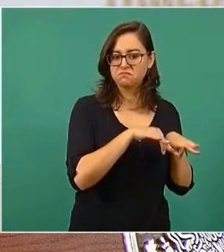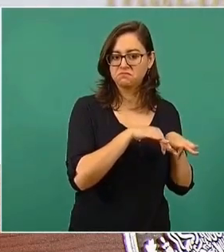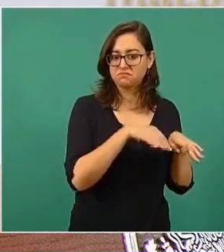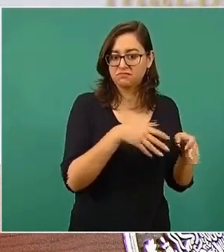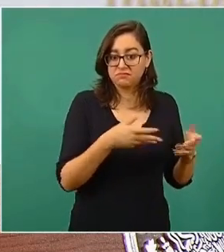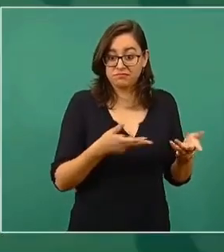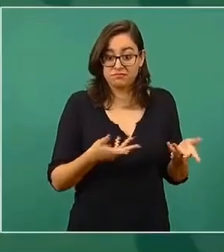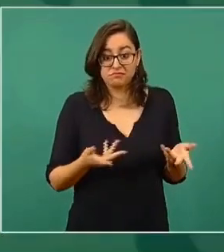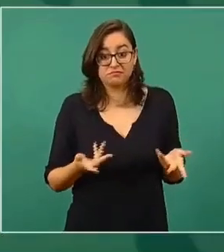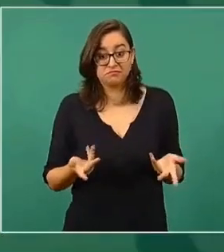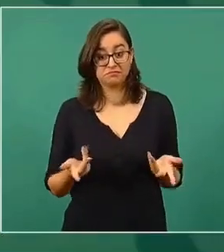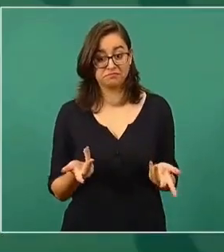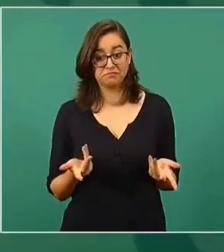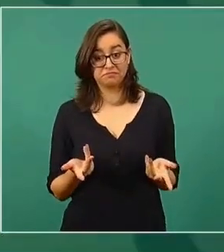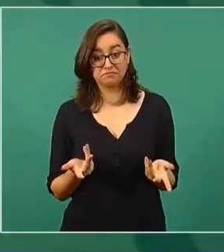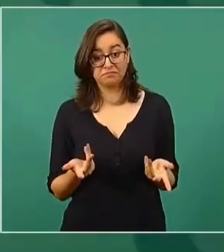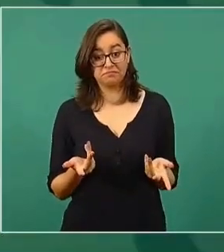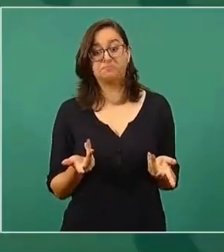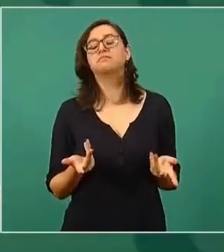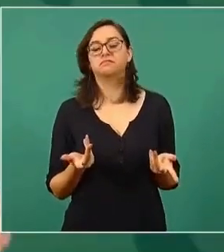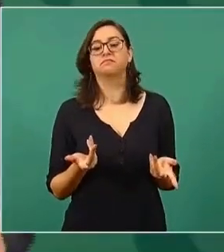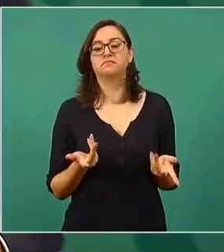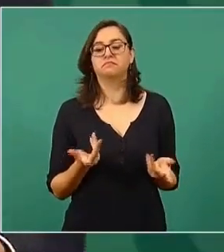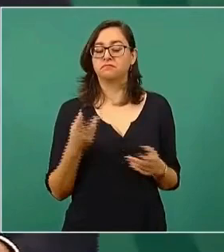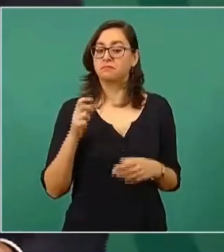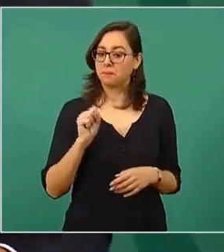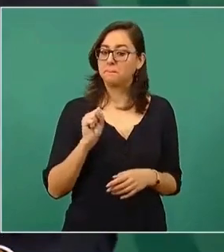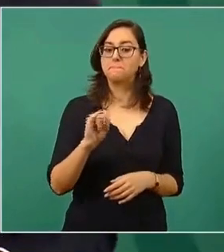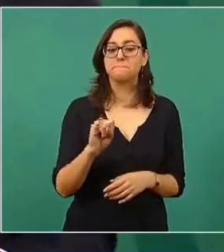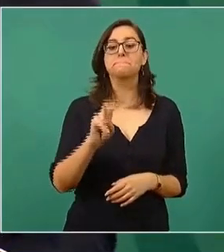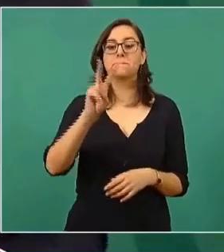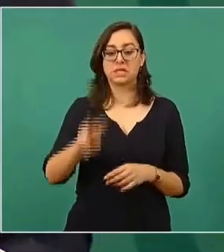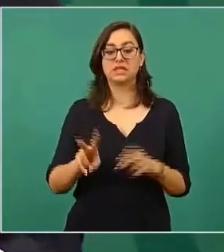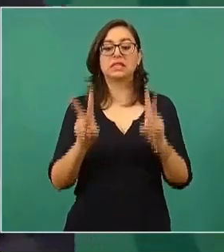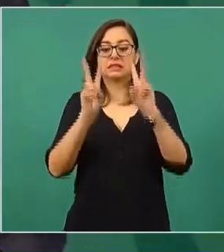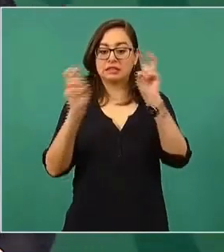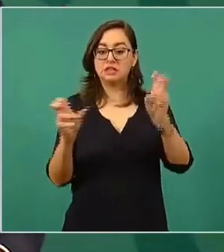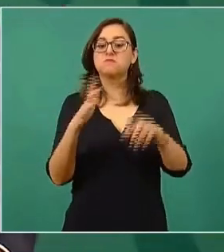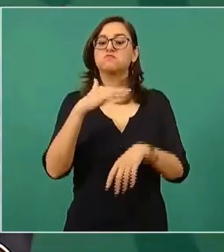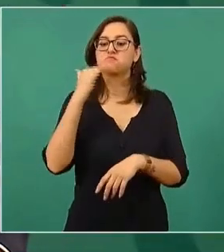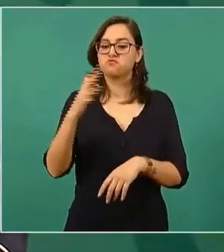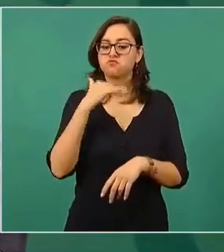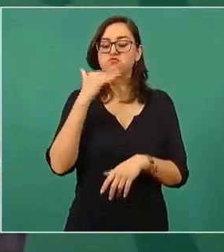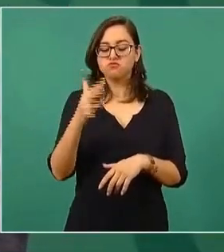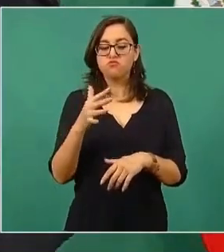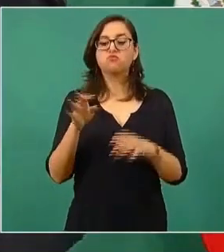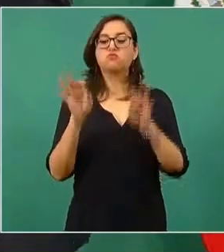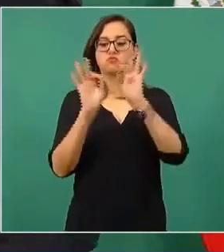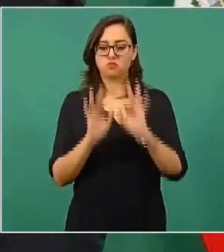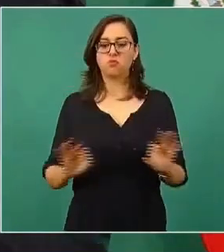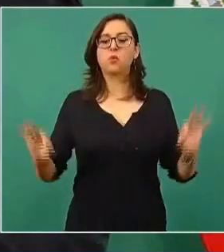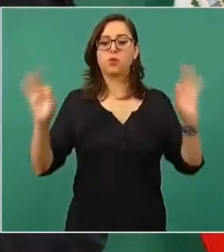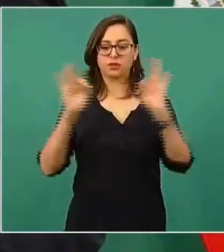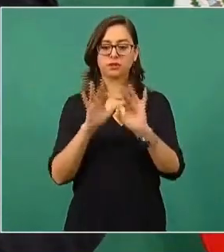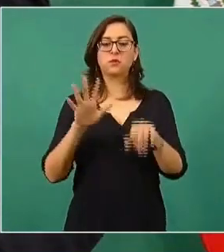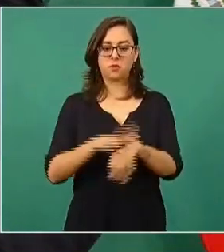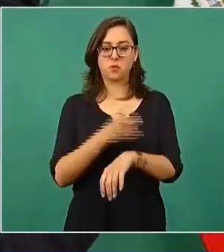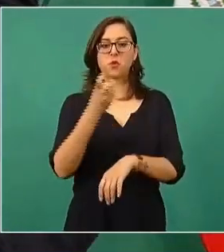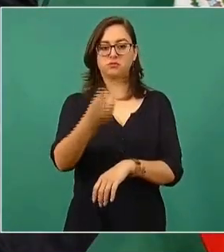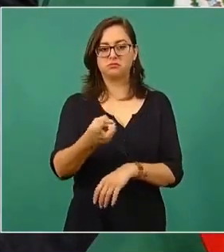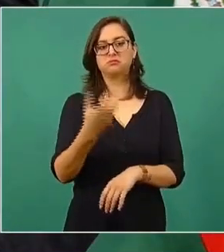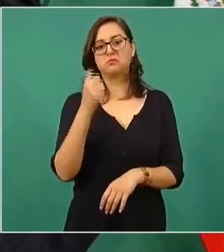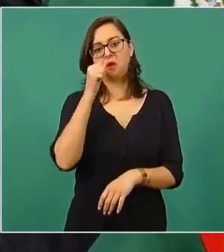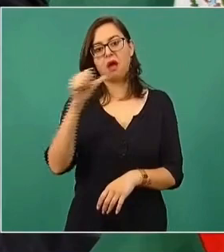Entonces, sí es importante el tema de la corrupción y por eso me gustó el